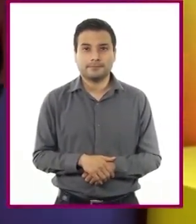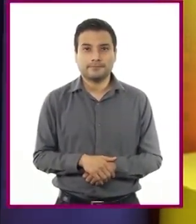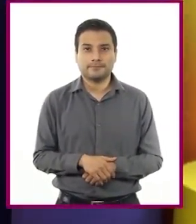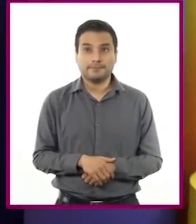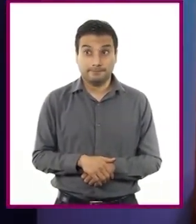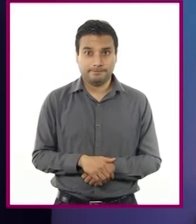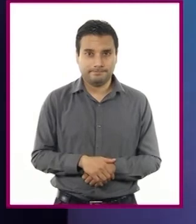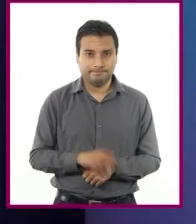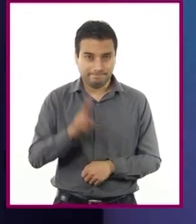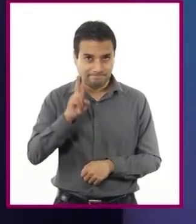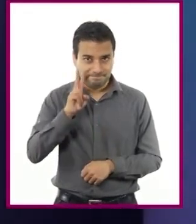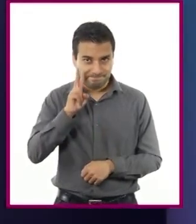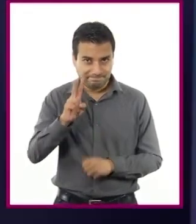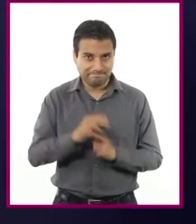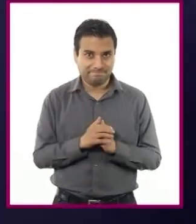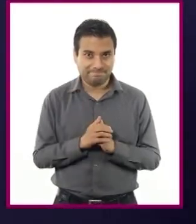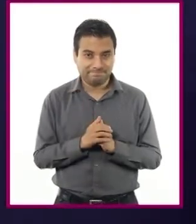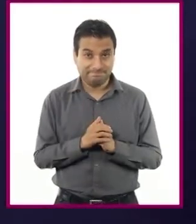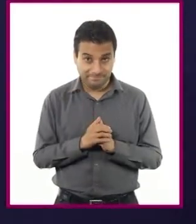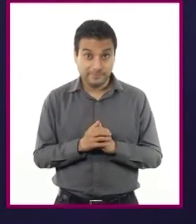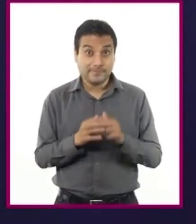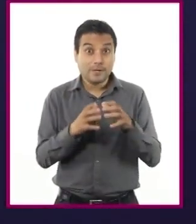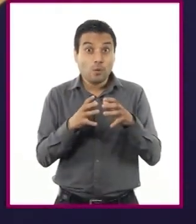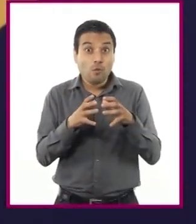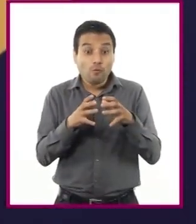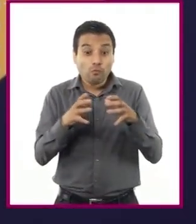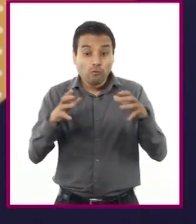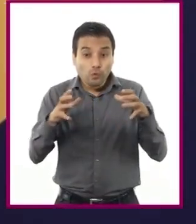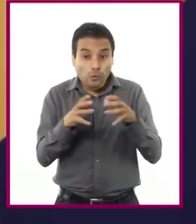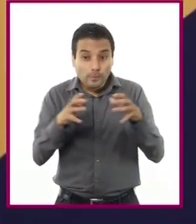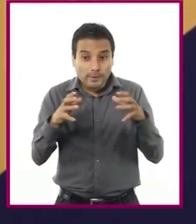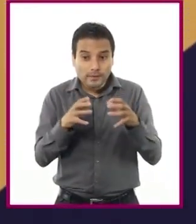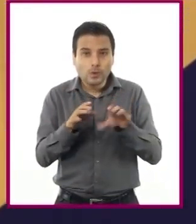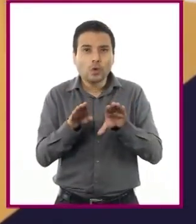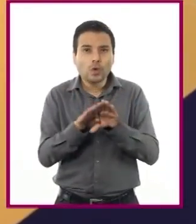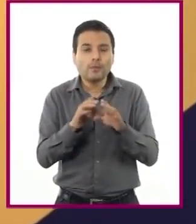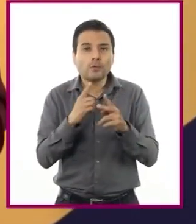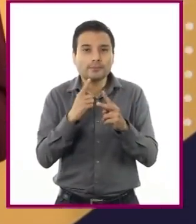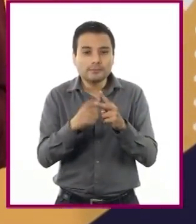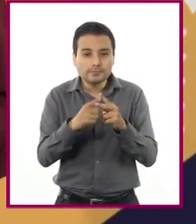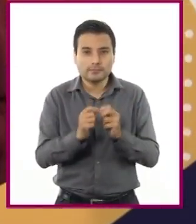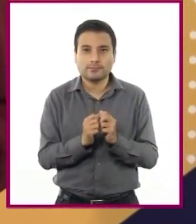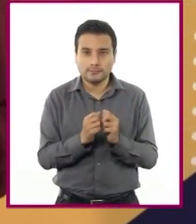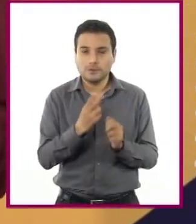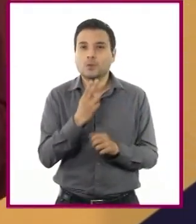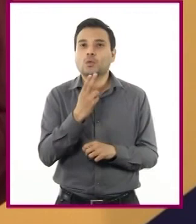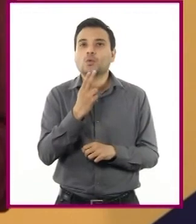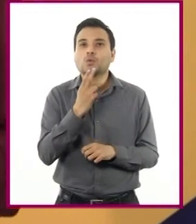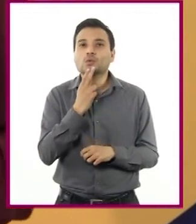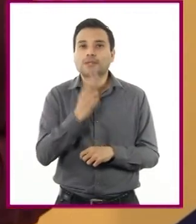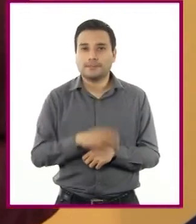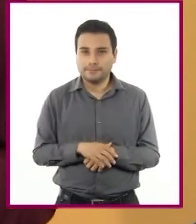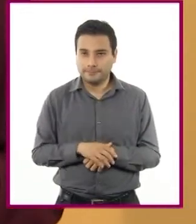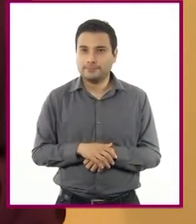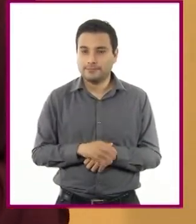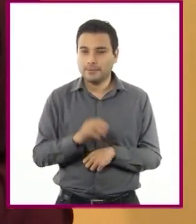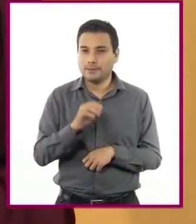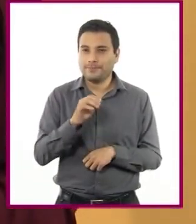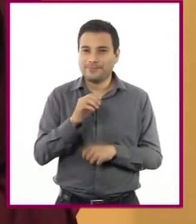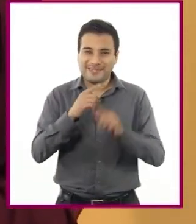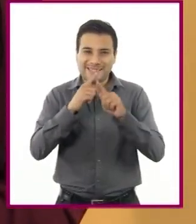Como se pudieron dar cuenta, el volumen de los recipientes se puede medir haciendo uso de los submúltiplos del metro